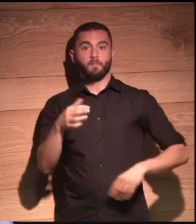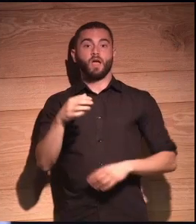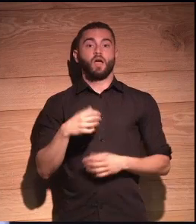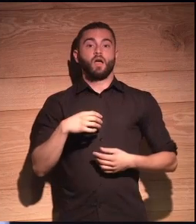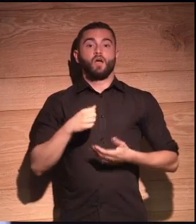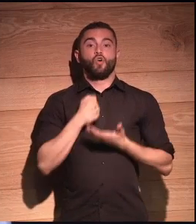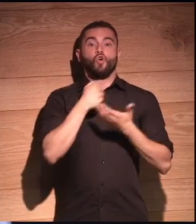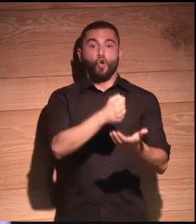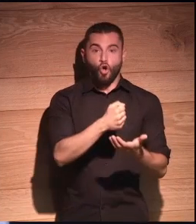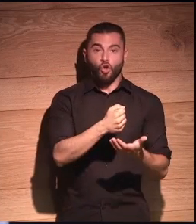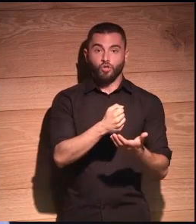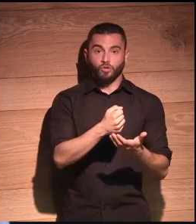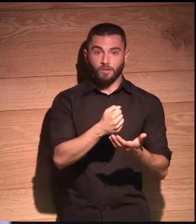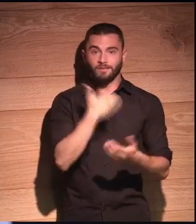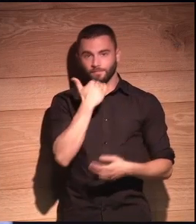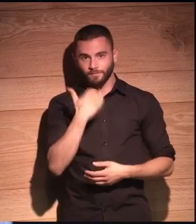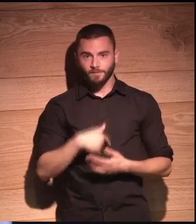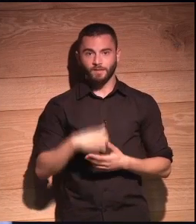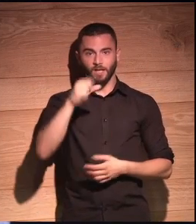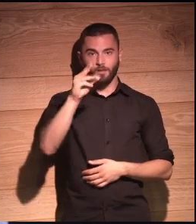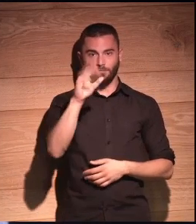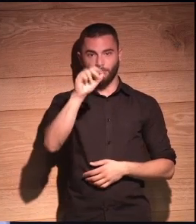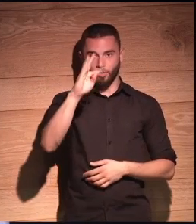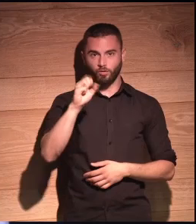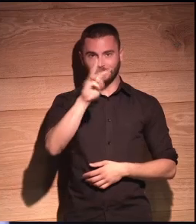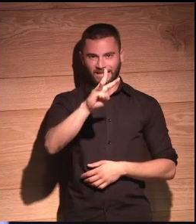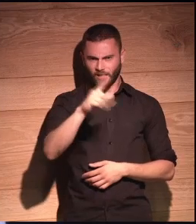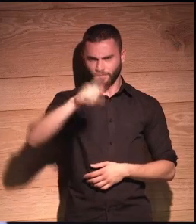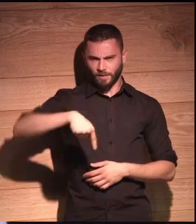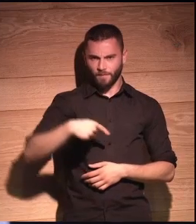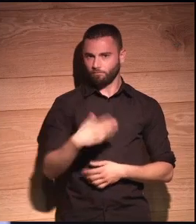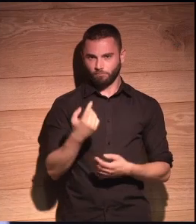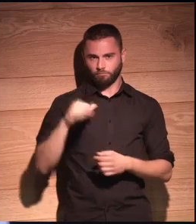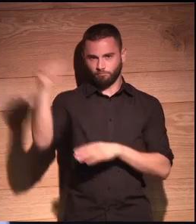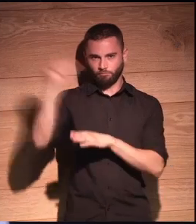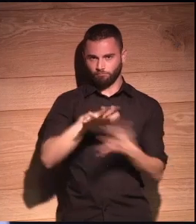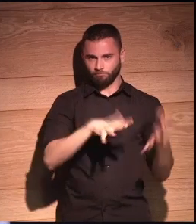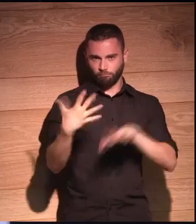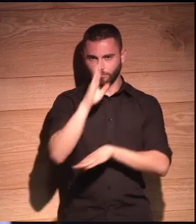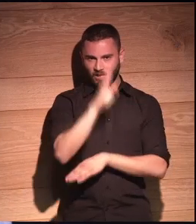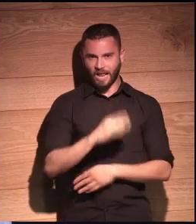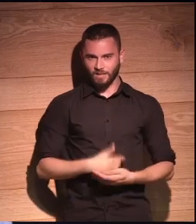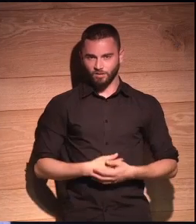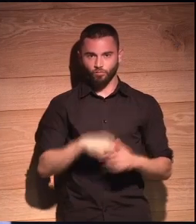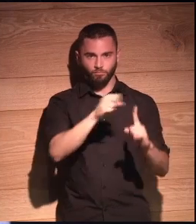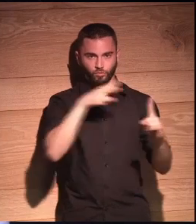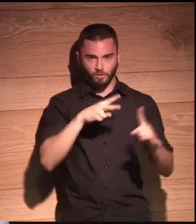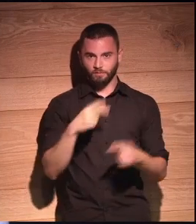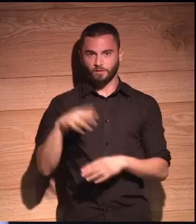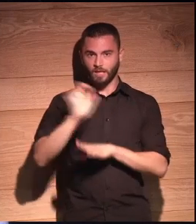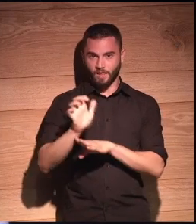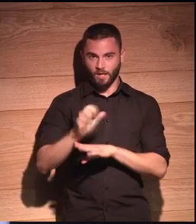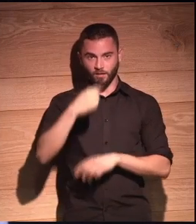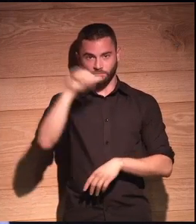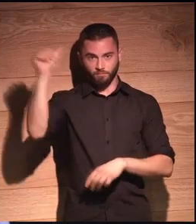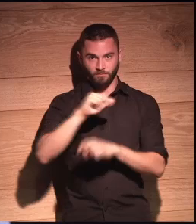que ganó alguno también. Apolo 13 es una película que se ha convertido en un clásico Desde el punto de vista fílmico, las